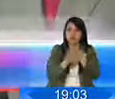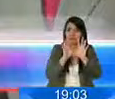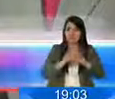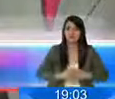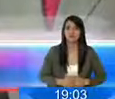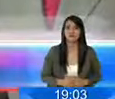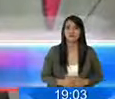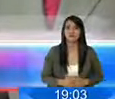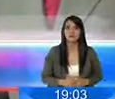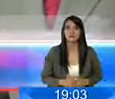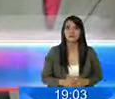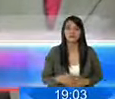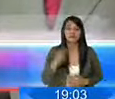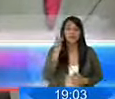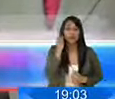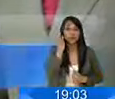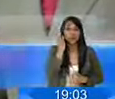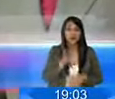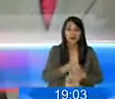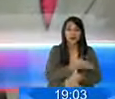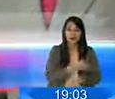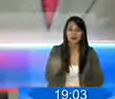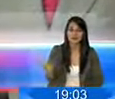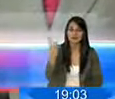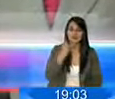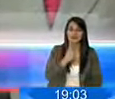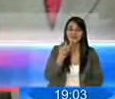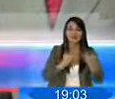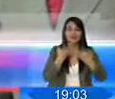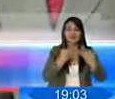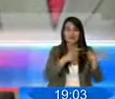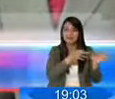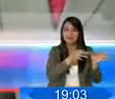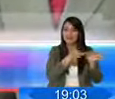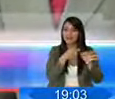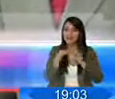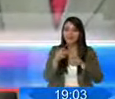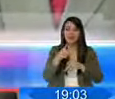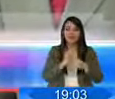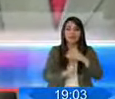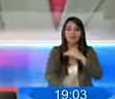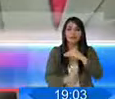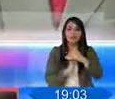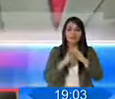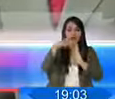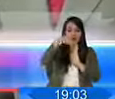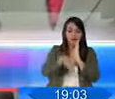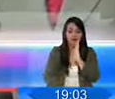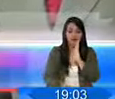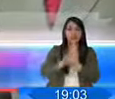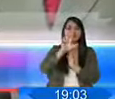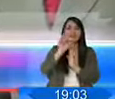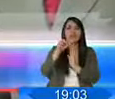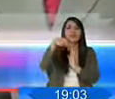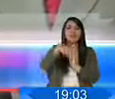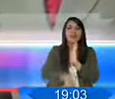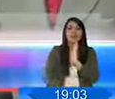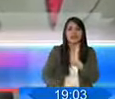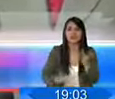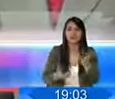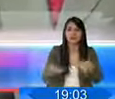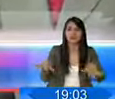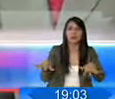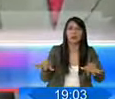dijo la señorita que vino a explicarnos que pasaba a 30 metros. ¿Ya? Que no había